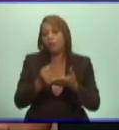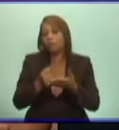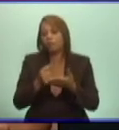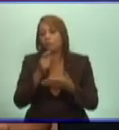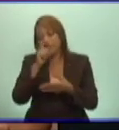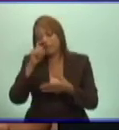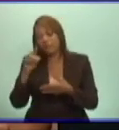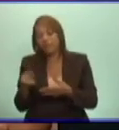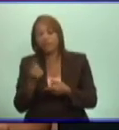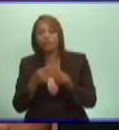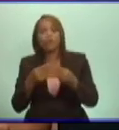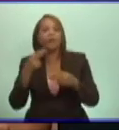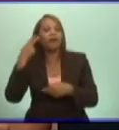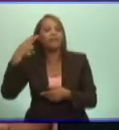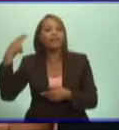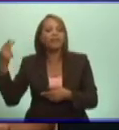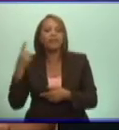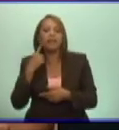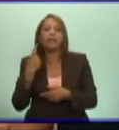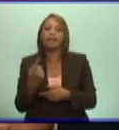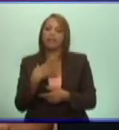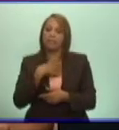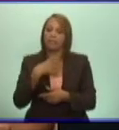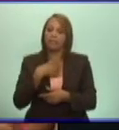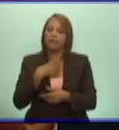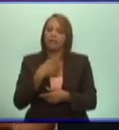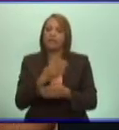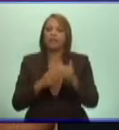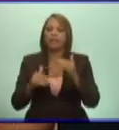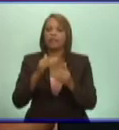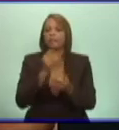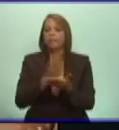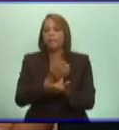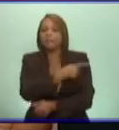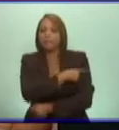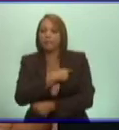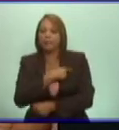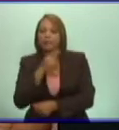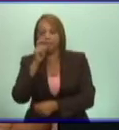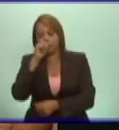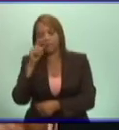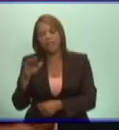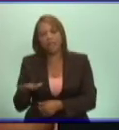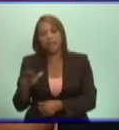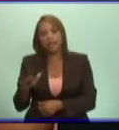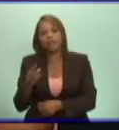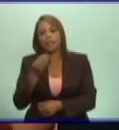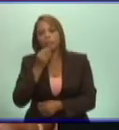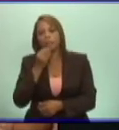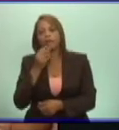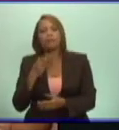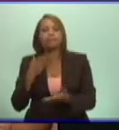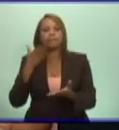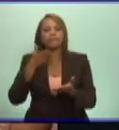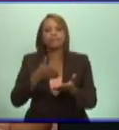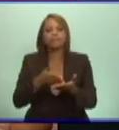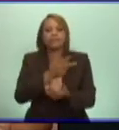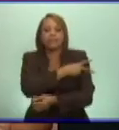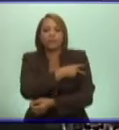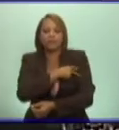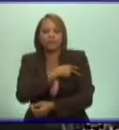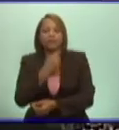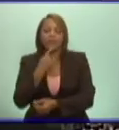distingue y que son habilidades propias del nivel primario, donde se instauran y donde el alumno ya debe llegar al nivel secundario con ellas